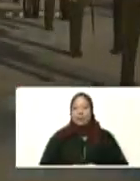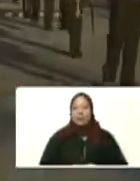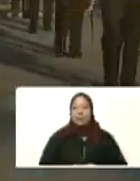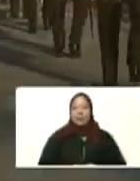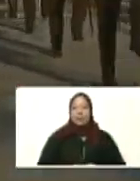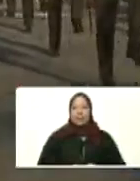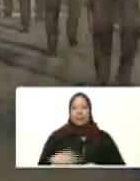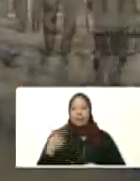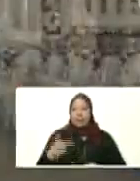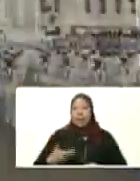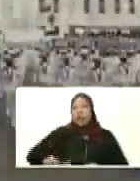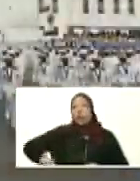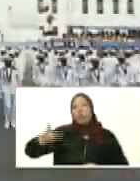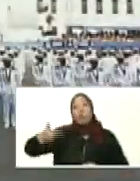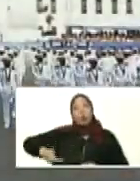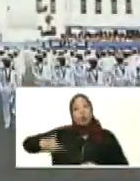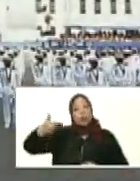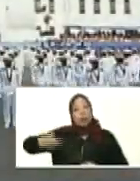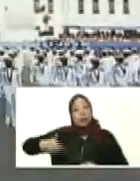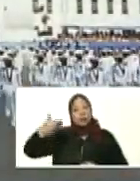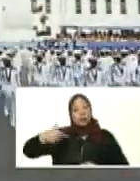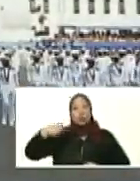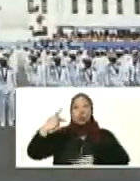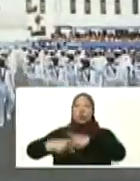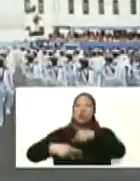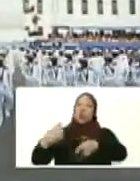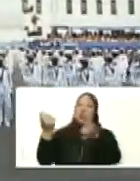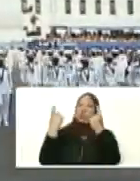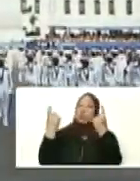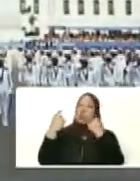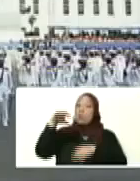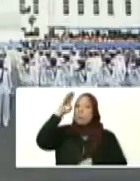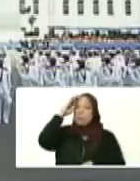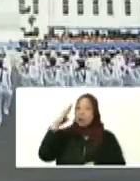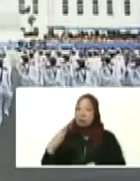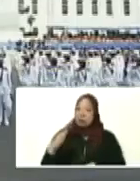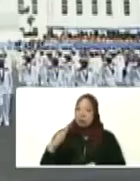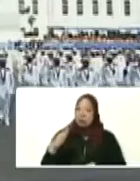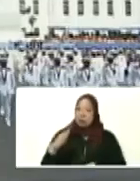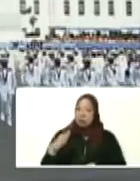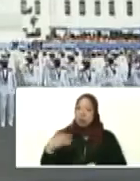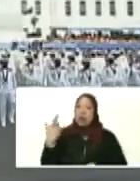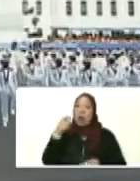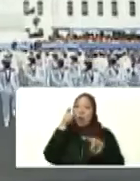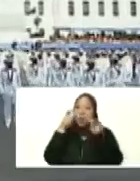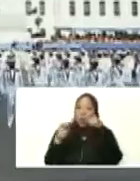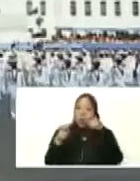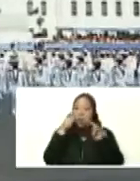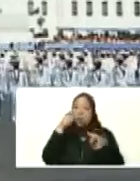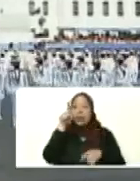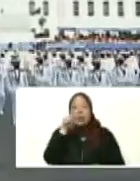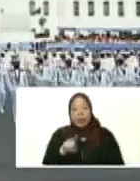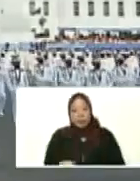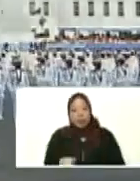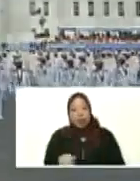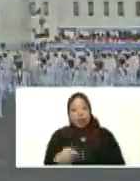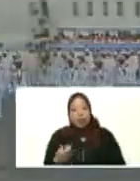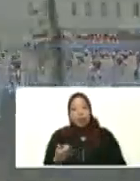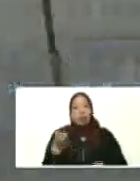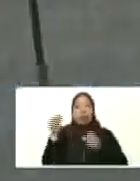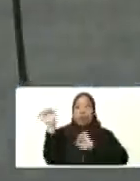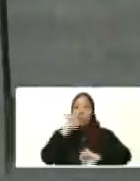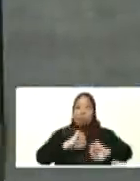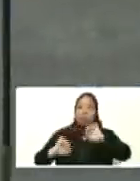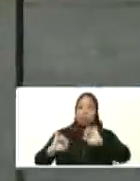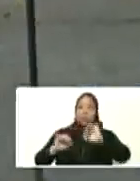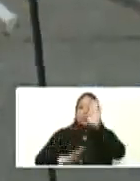Es pertinente destacar que el proceso formativo militar garantiza la seguridad, así como también la defensa